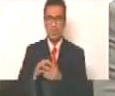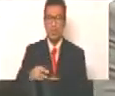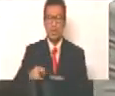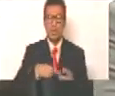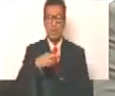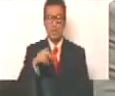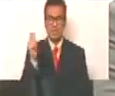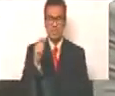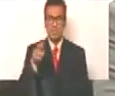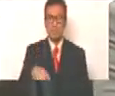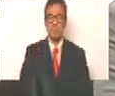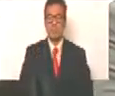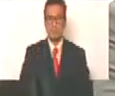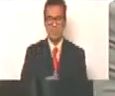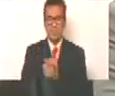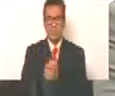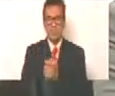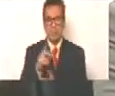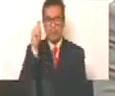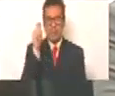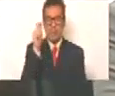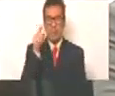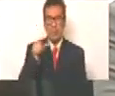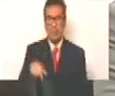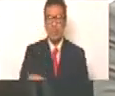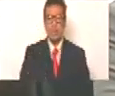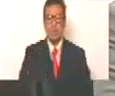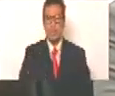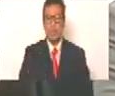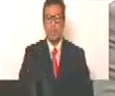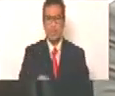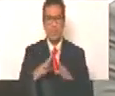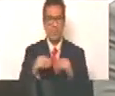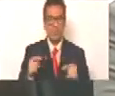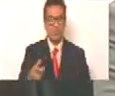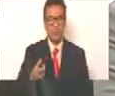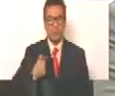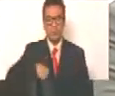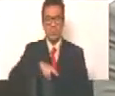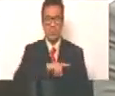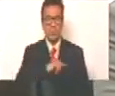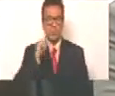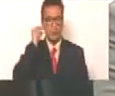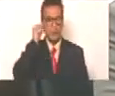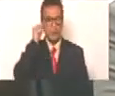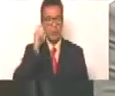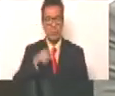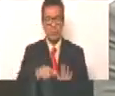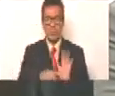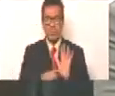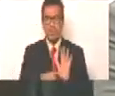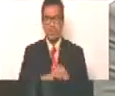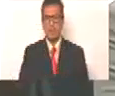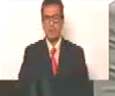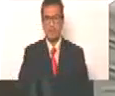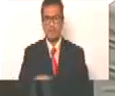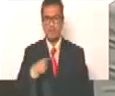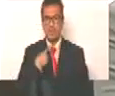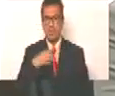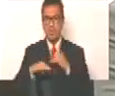las compañeras diputadas. Aquí vemos todas nosotras, disímiles, diversas, no desiguales, sino